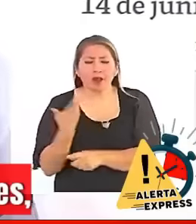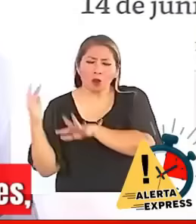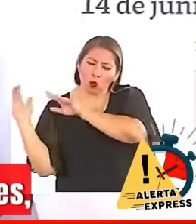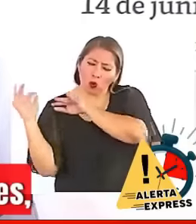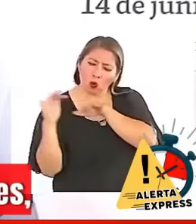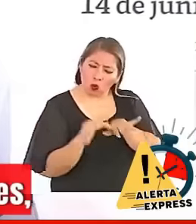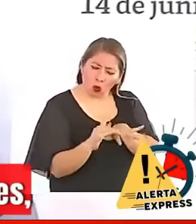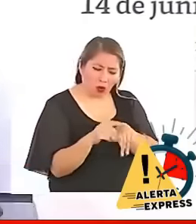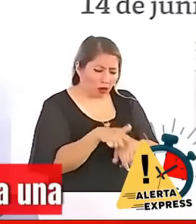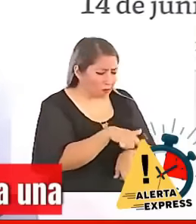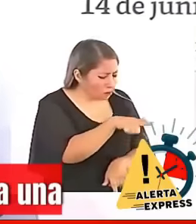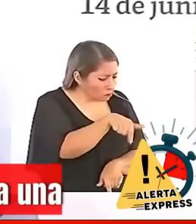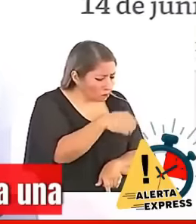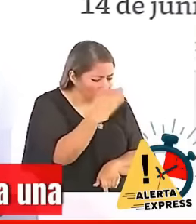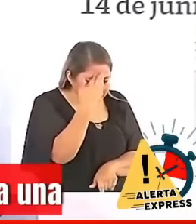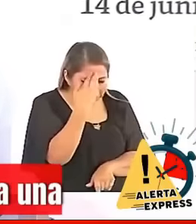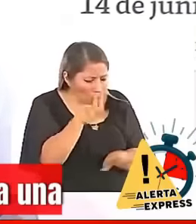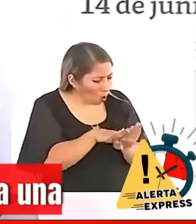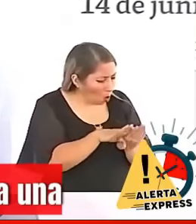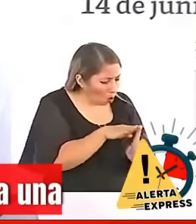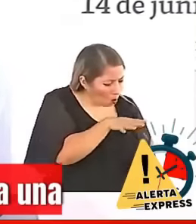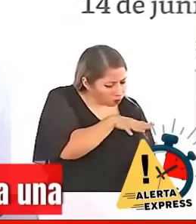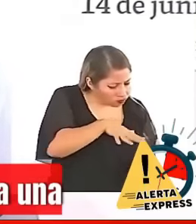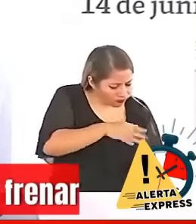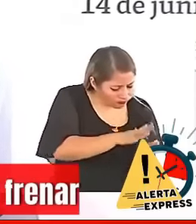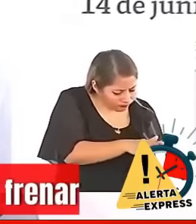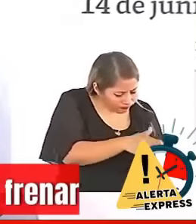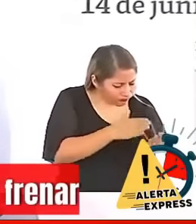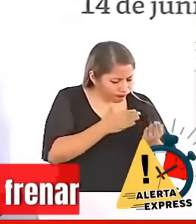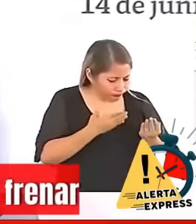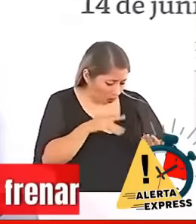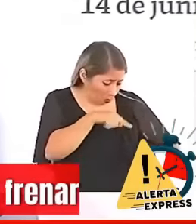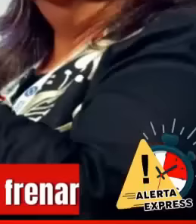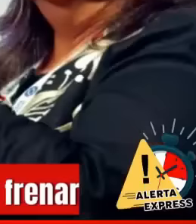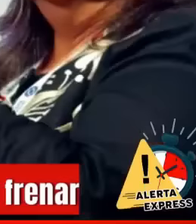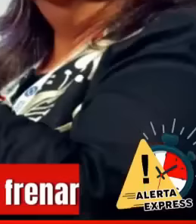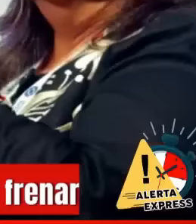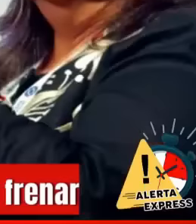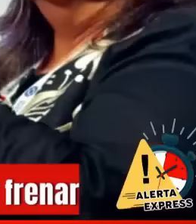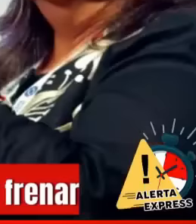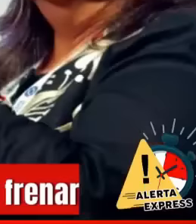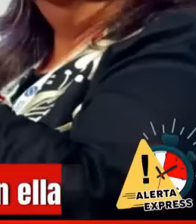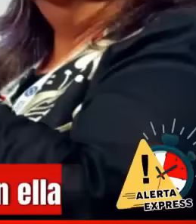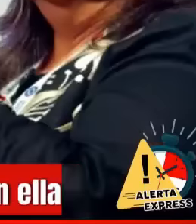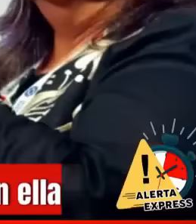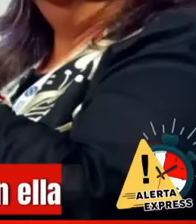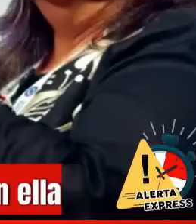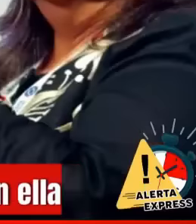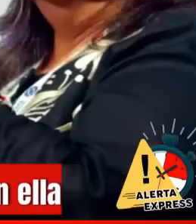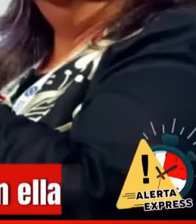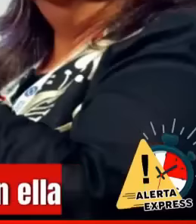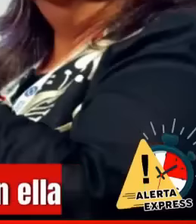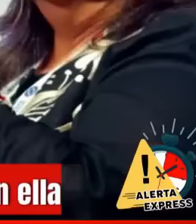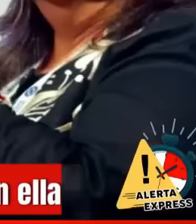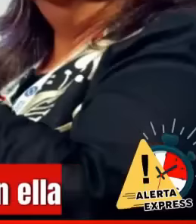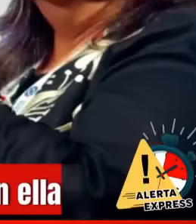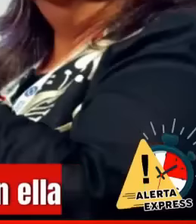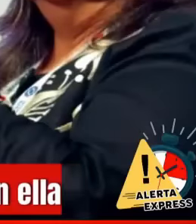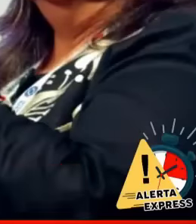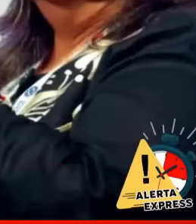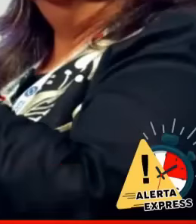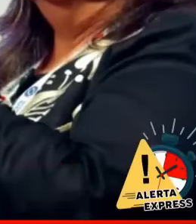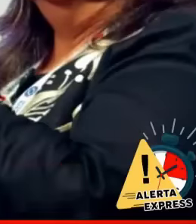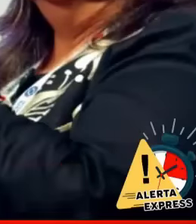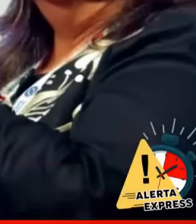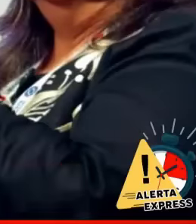elecciones judiciales, afirmando que probablemente sea una estrategia mal hecha para intentar frenar la reforma al Poder Judicial y con